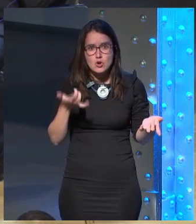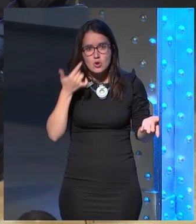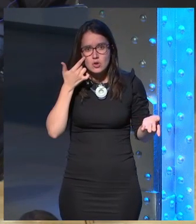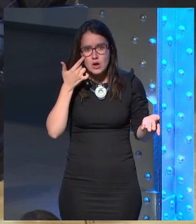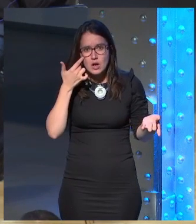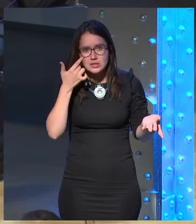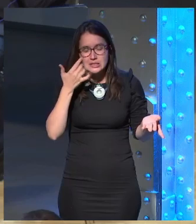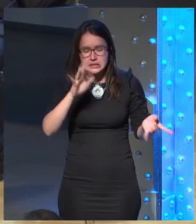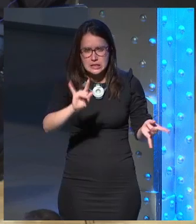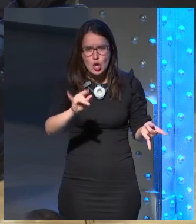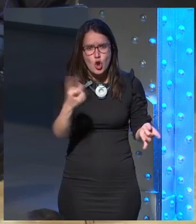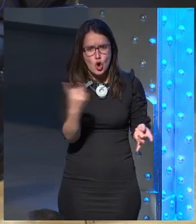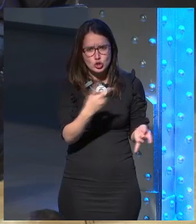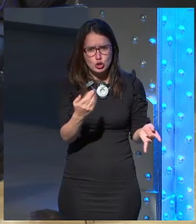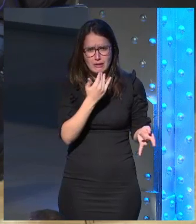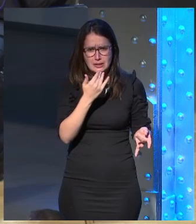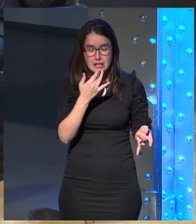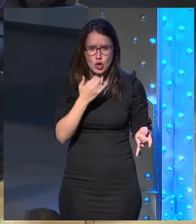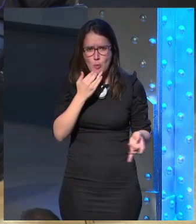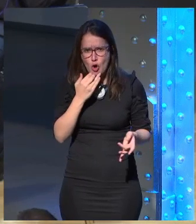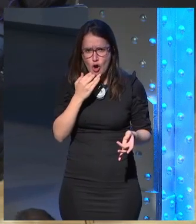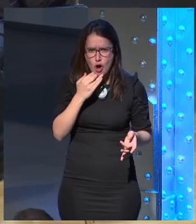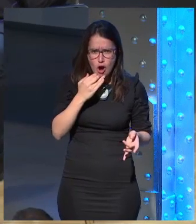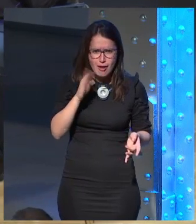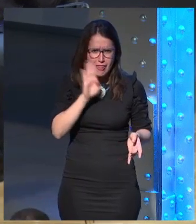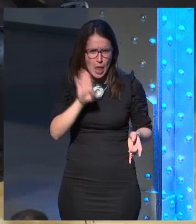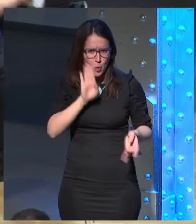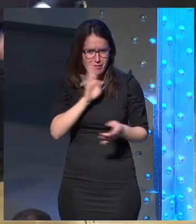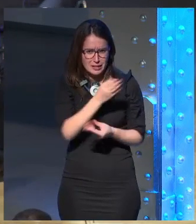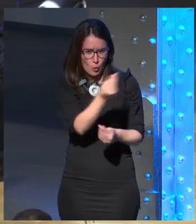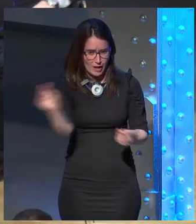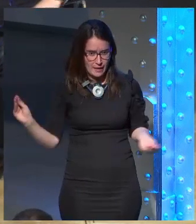juvenile. Sí, los dos éramos casi delincuentes juveniles.